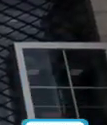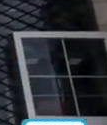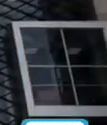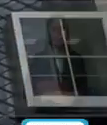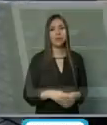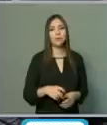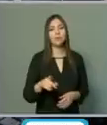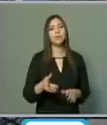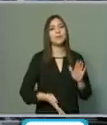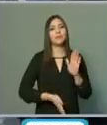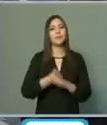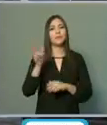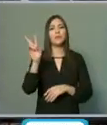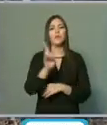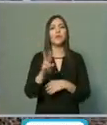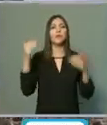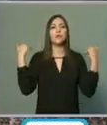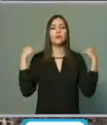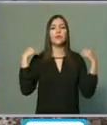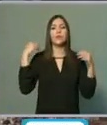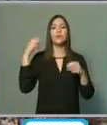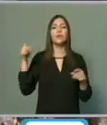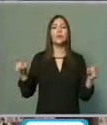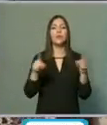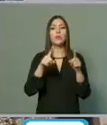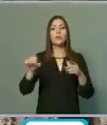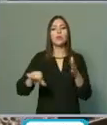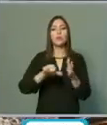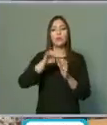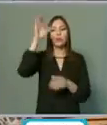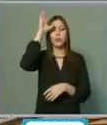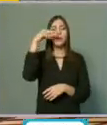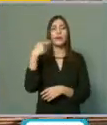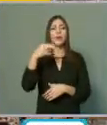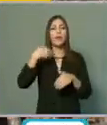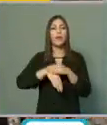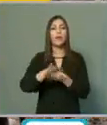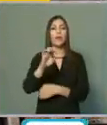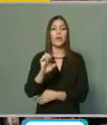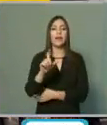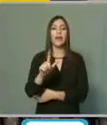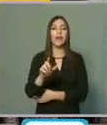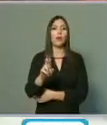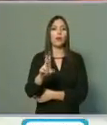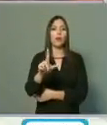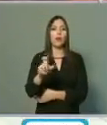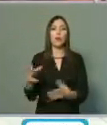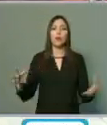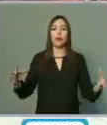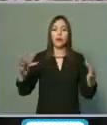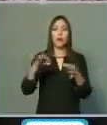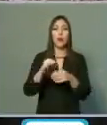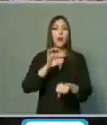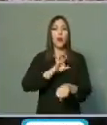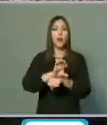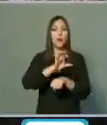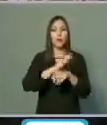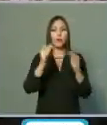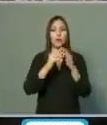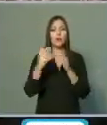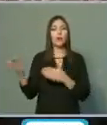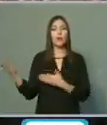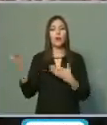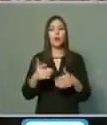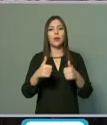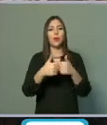Pasa un viernes de música en el Centro Cultural y de Visitantes El Rule, que junto con la Casa de Colombia en México traen para ti a grupos como